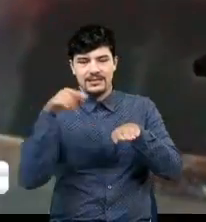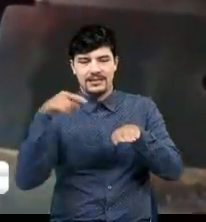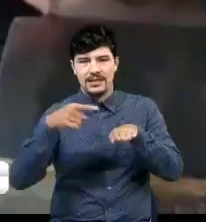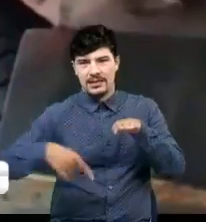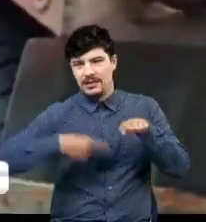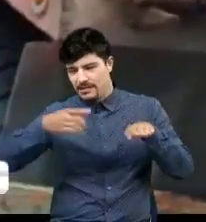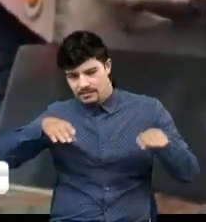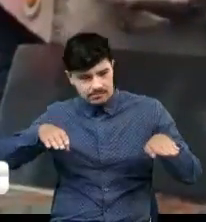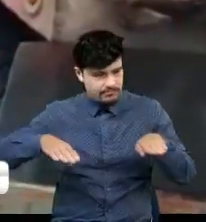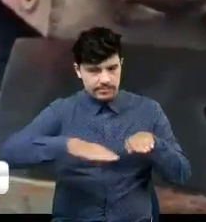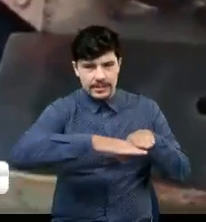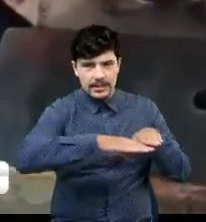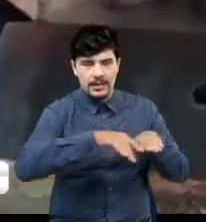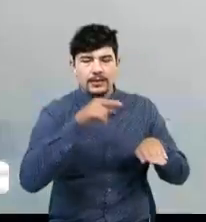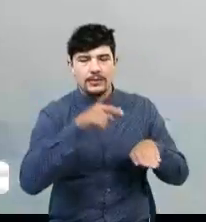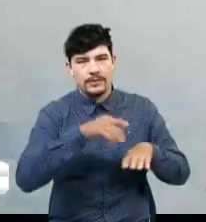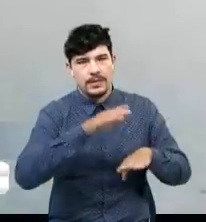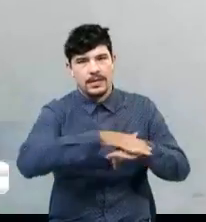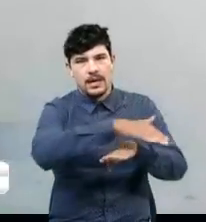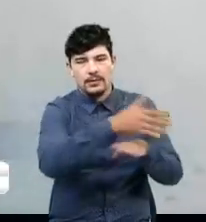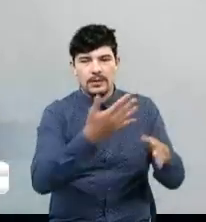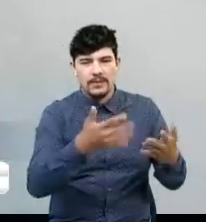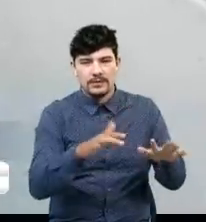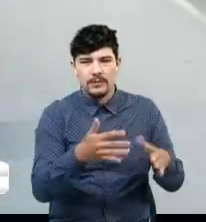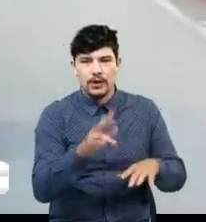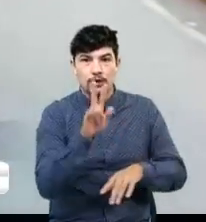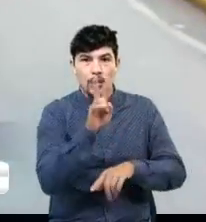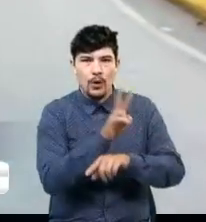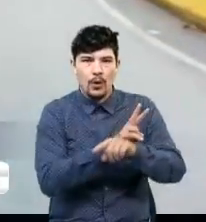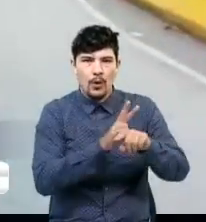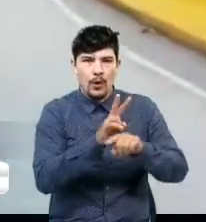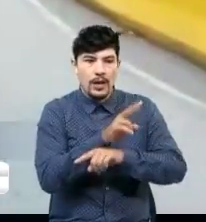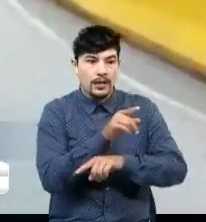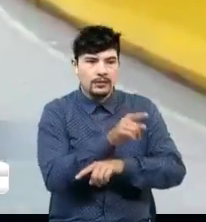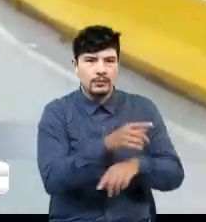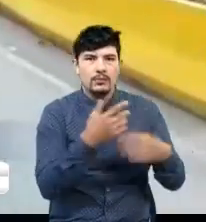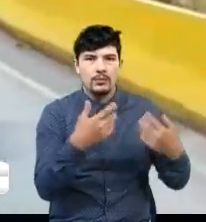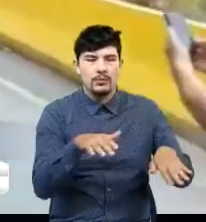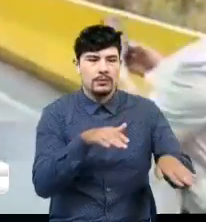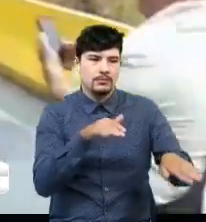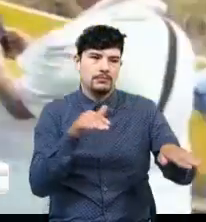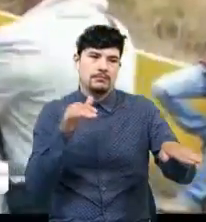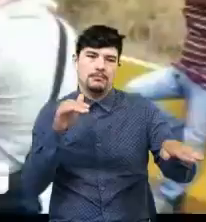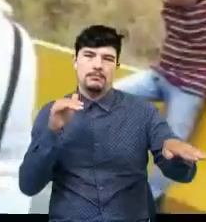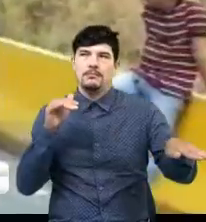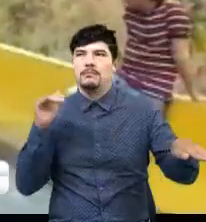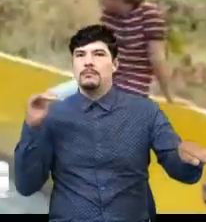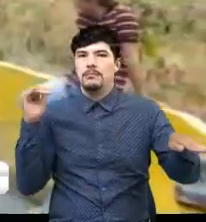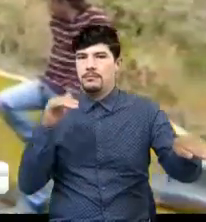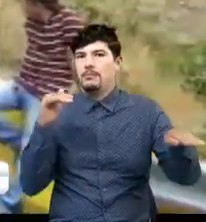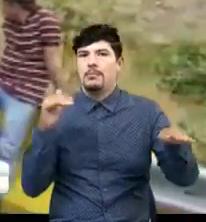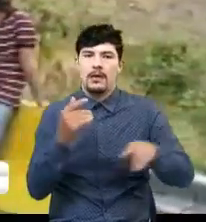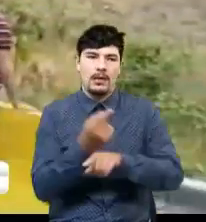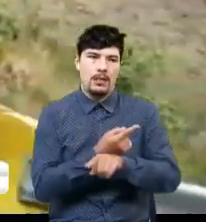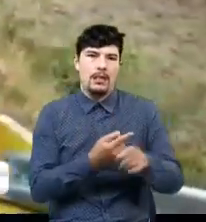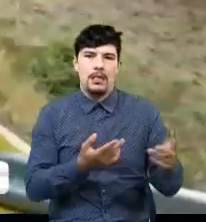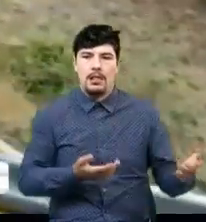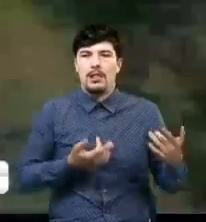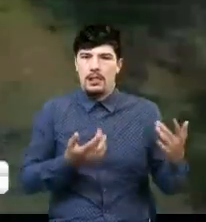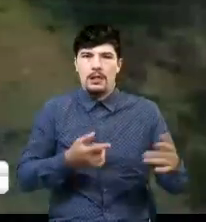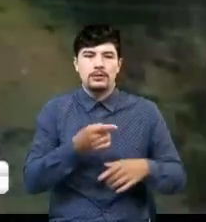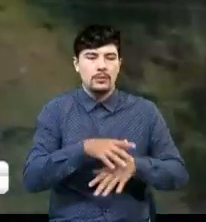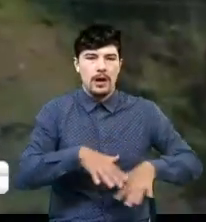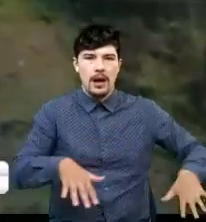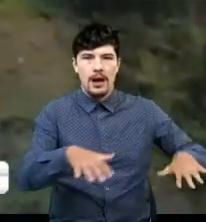automotores mirando que durante por lo menos dos horas el tráfico vehicular estuviera totalmente suspendido y bloqueado en el sector